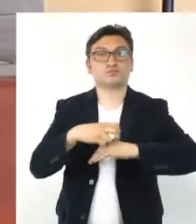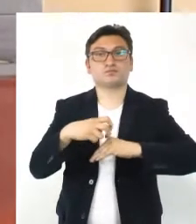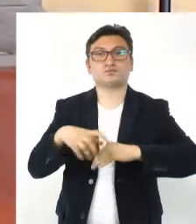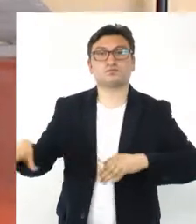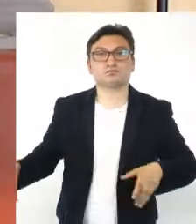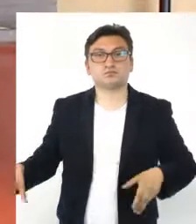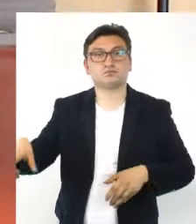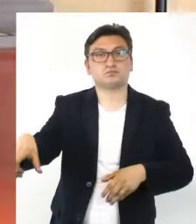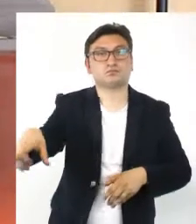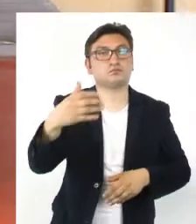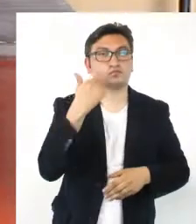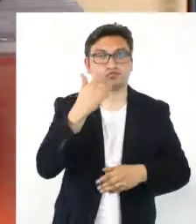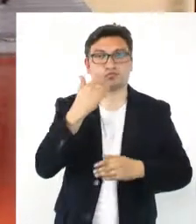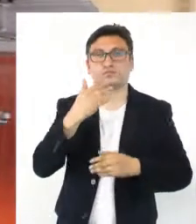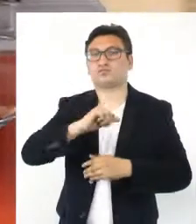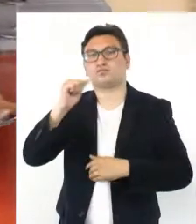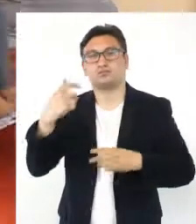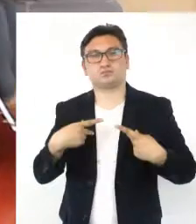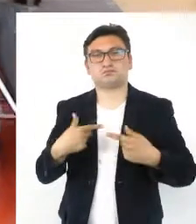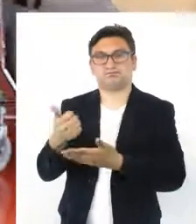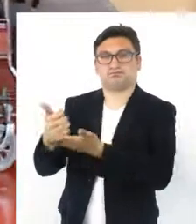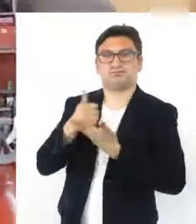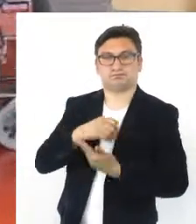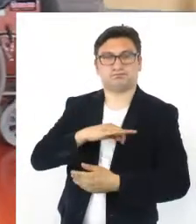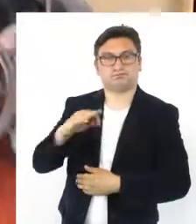lo que recomendamos solicitar apoyo al personal.